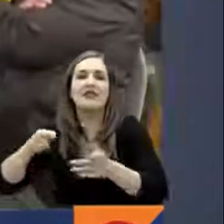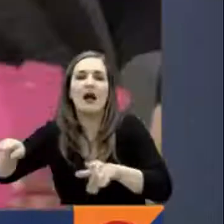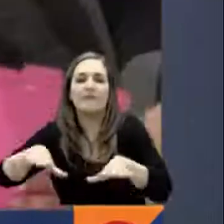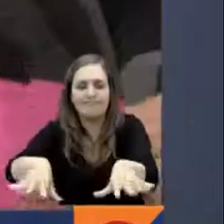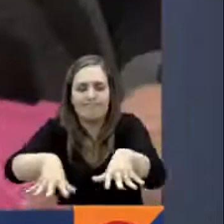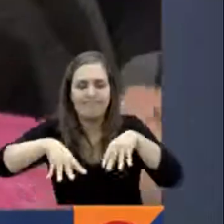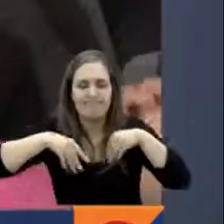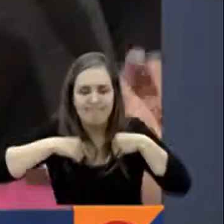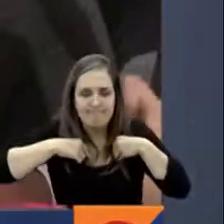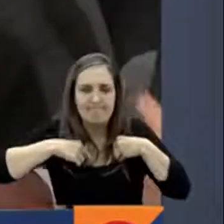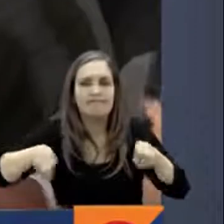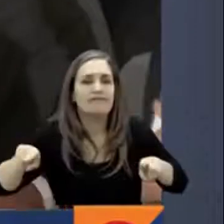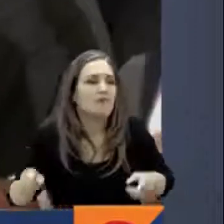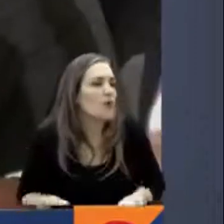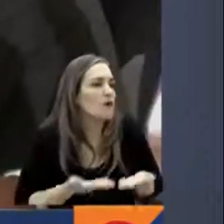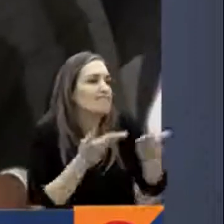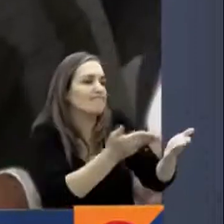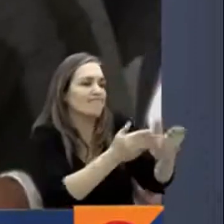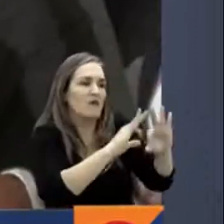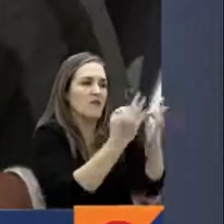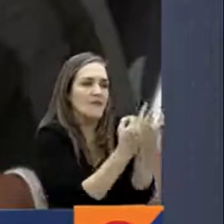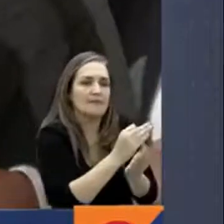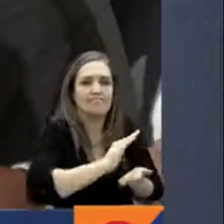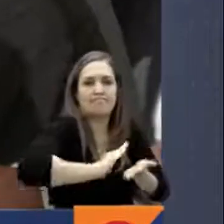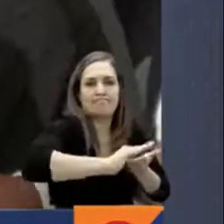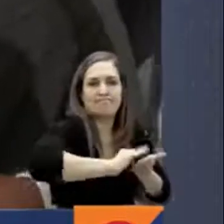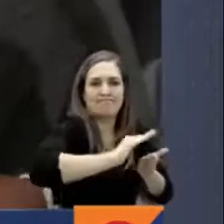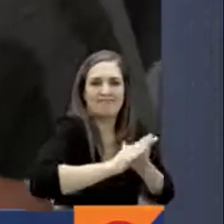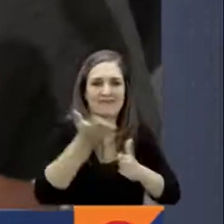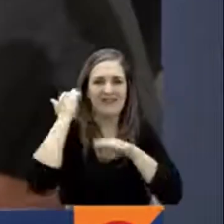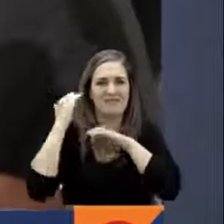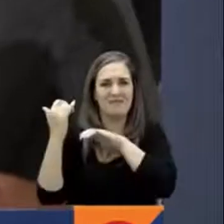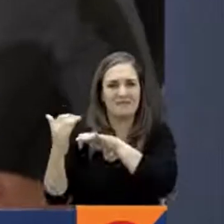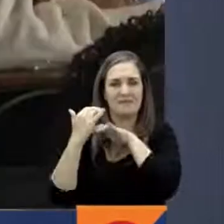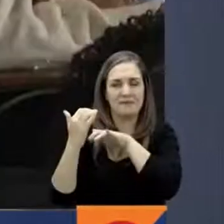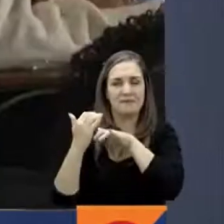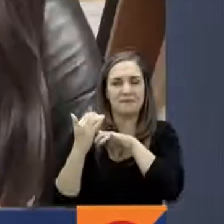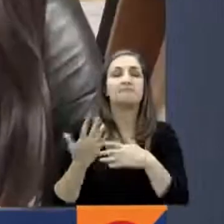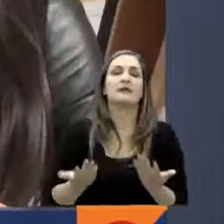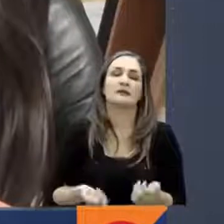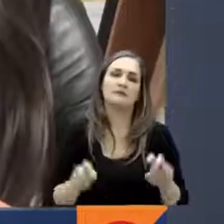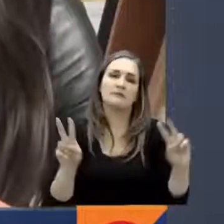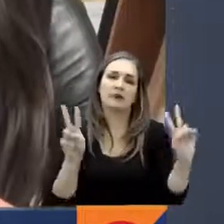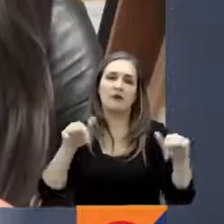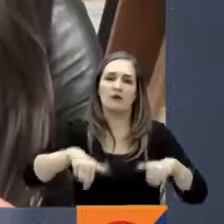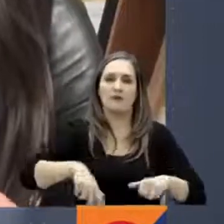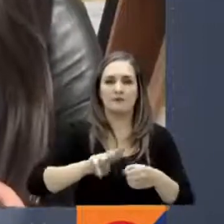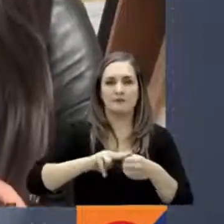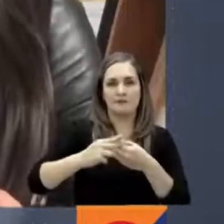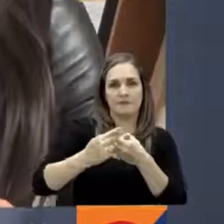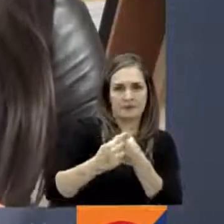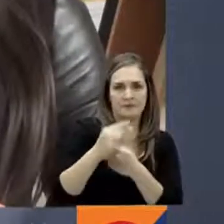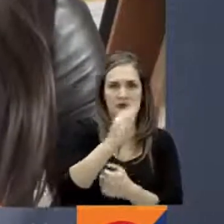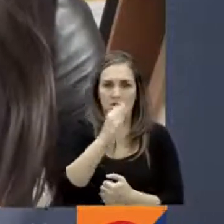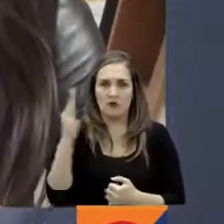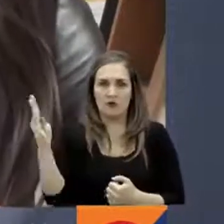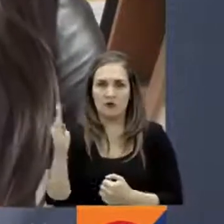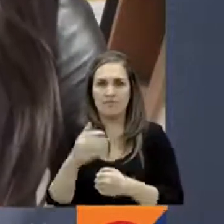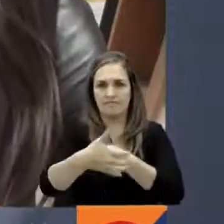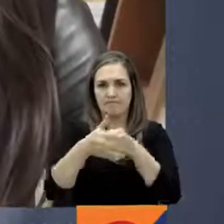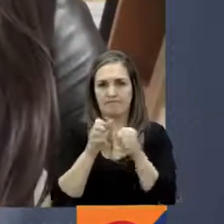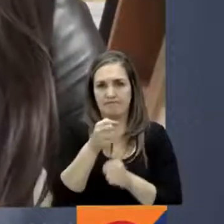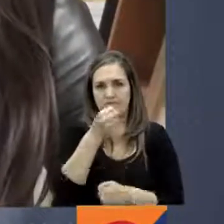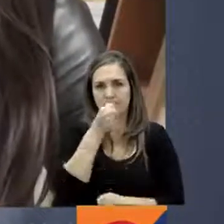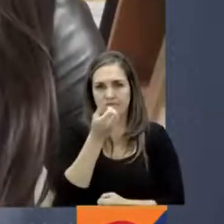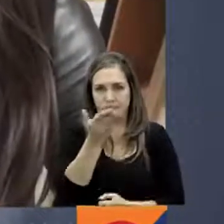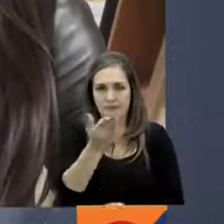familias precisamente por estos delitos cometidos durante el conflicto. Desde la biblioteca, Virgilio Barco, Lizeth Martínez, RTVC Noticias, conectados